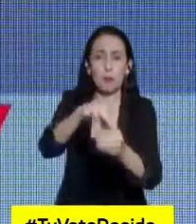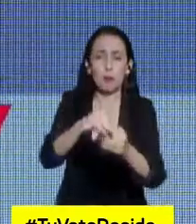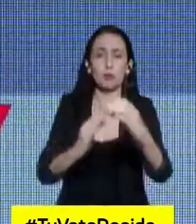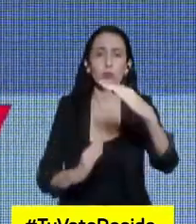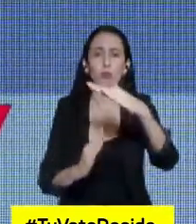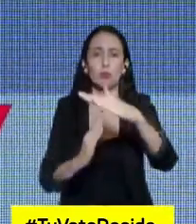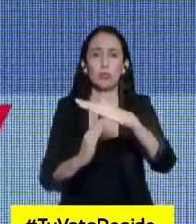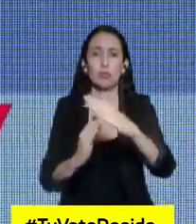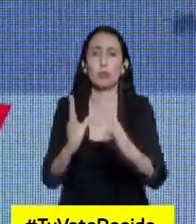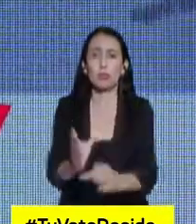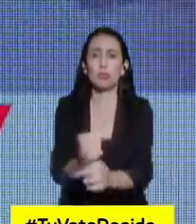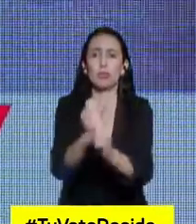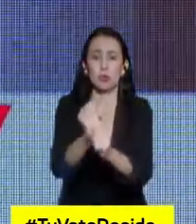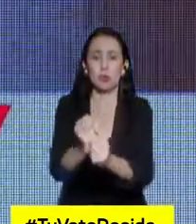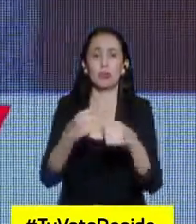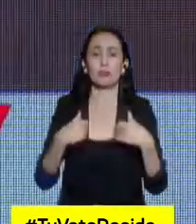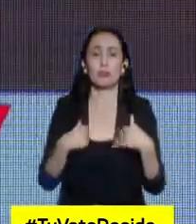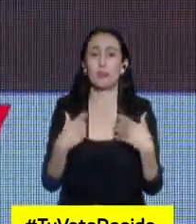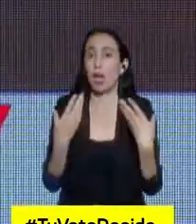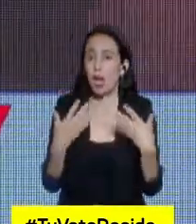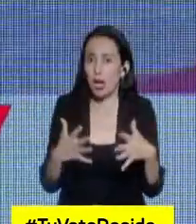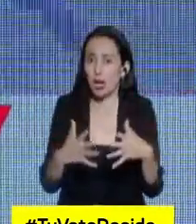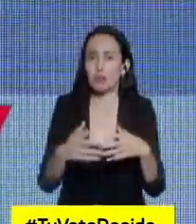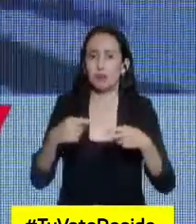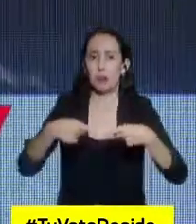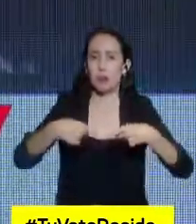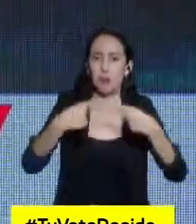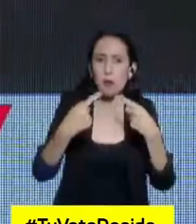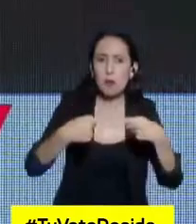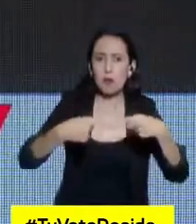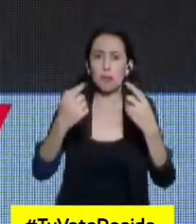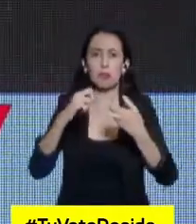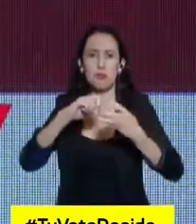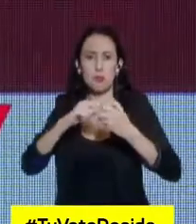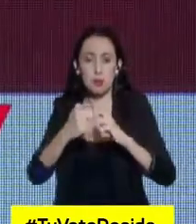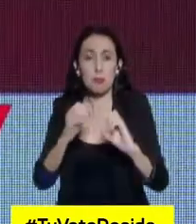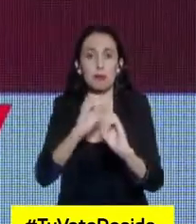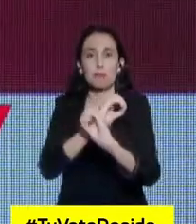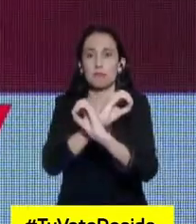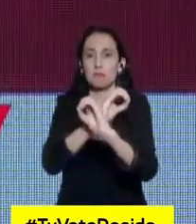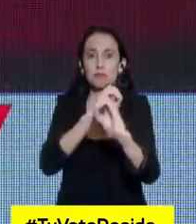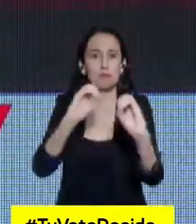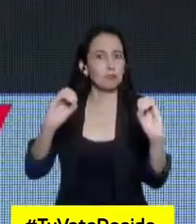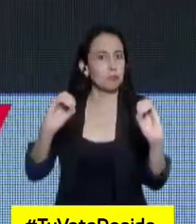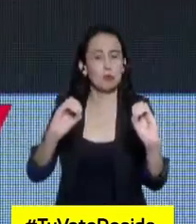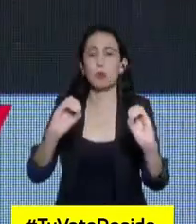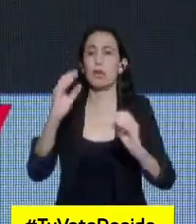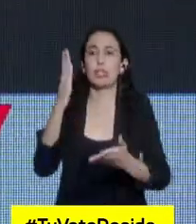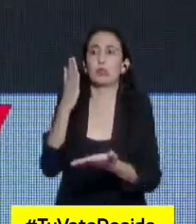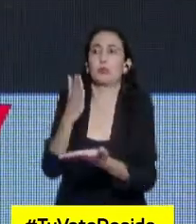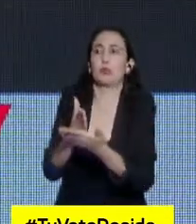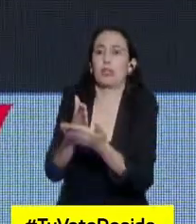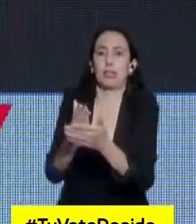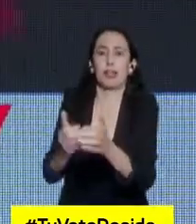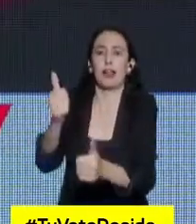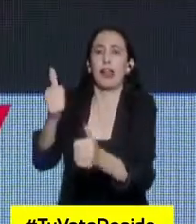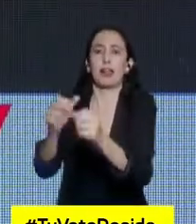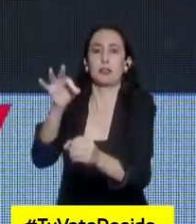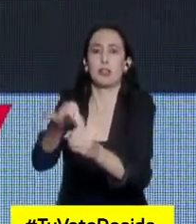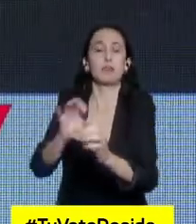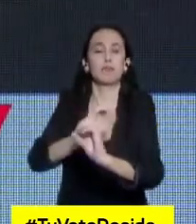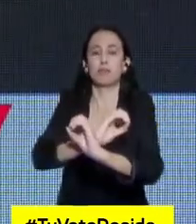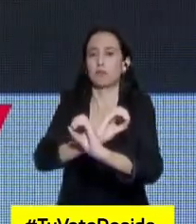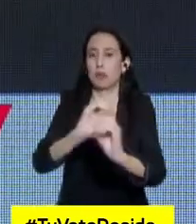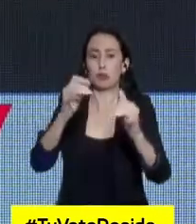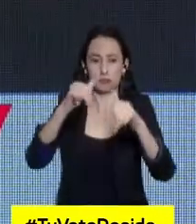seguras. No se registró un solo incidente que podría afectar a la democracia.